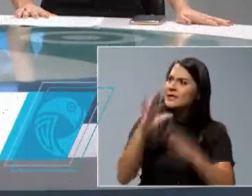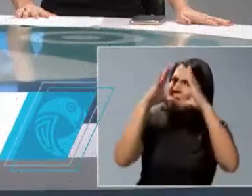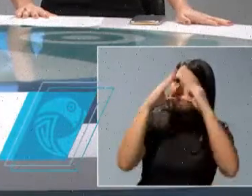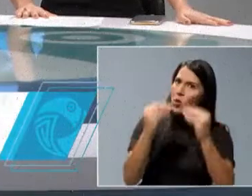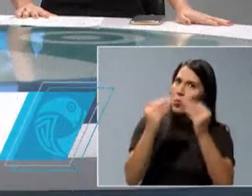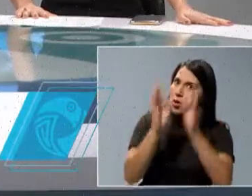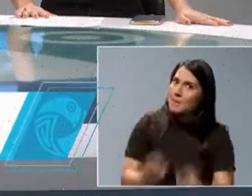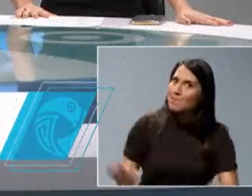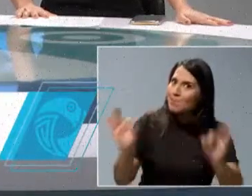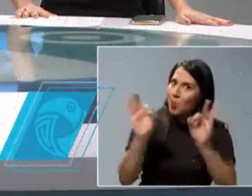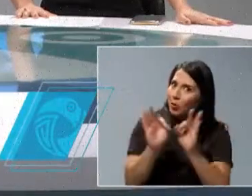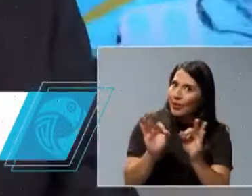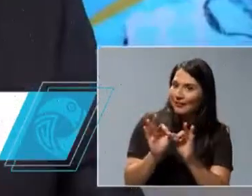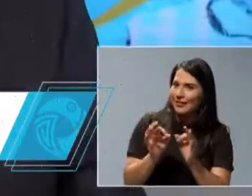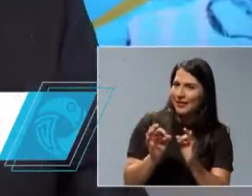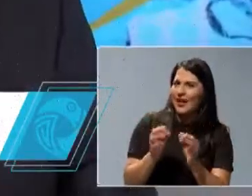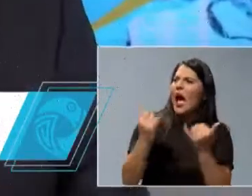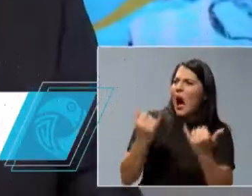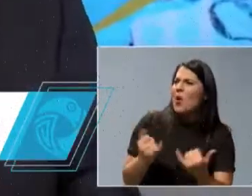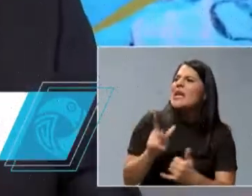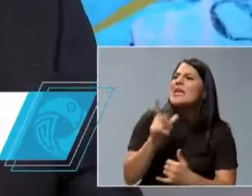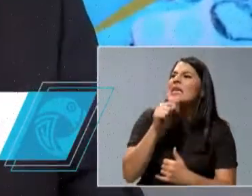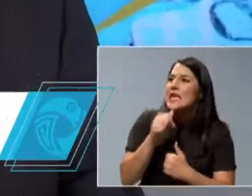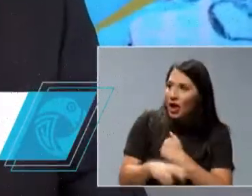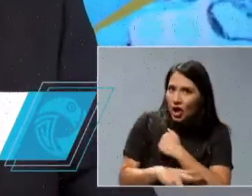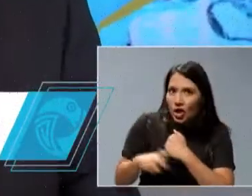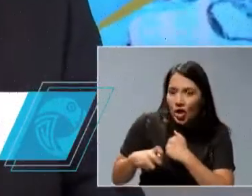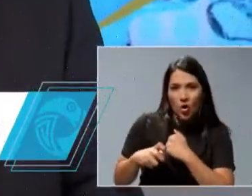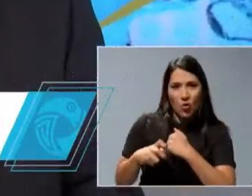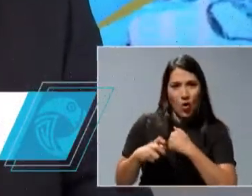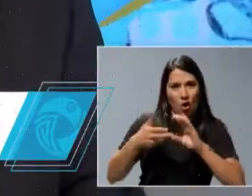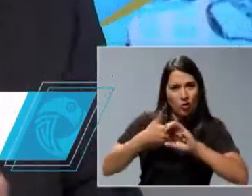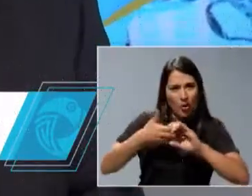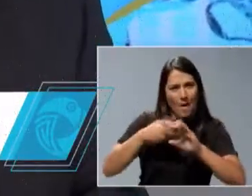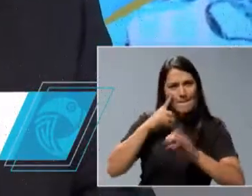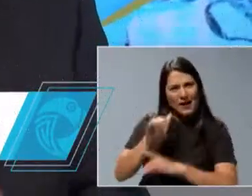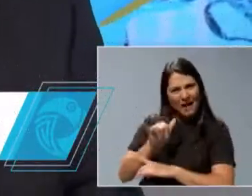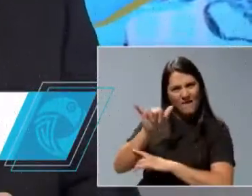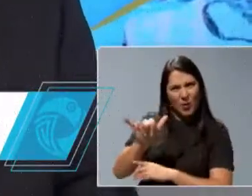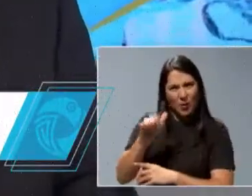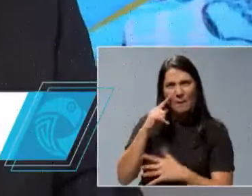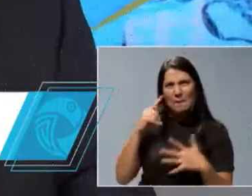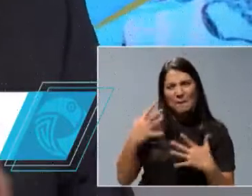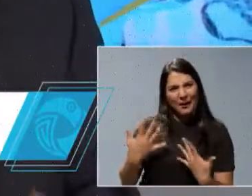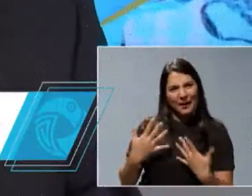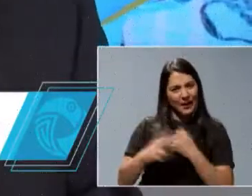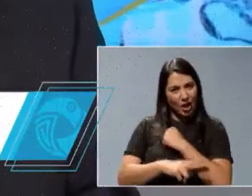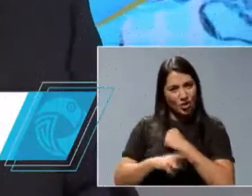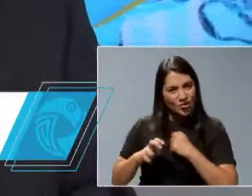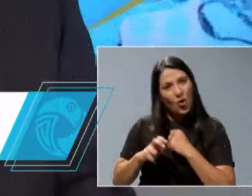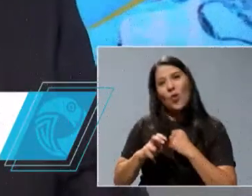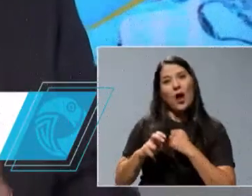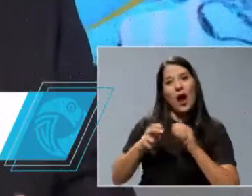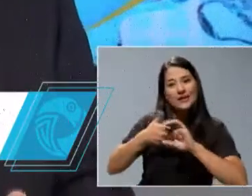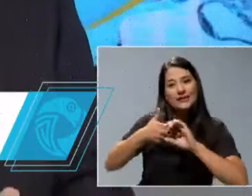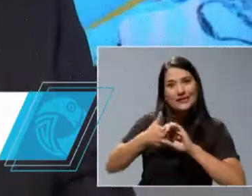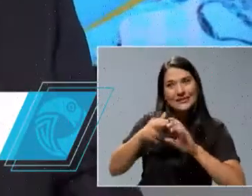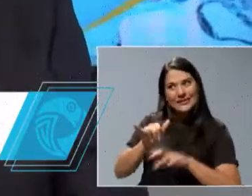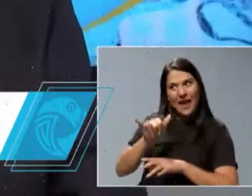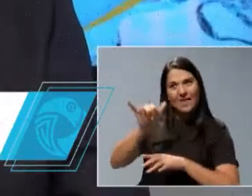esta investigación. ¿Quién roba combustible de avión en Costa Rica? ¿Para qué se puede robar combustible de avión en